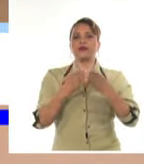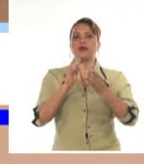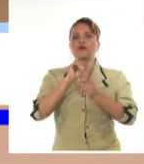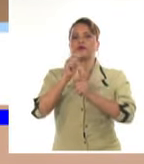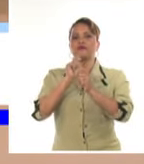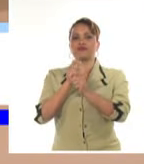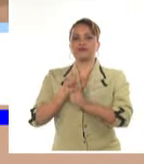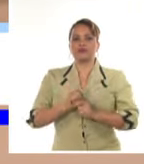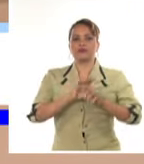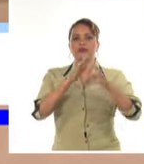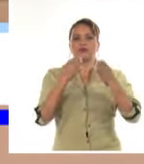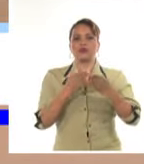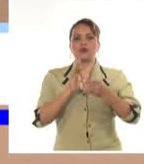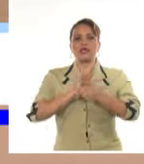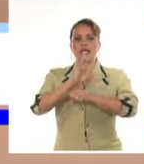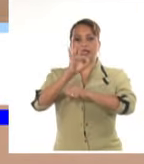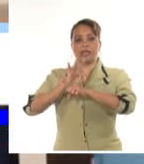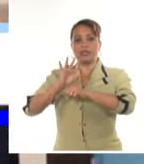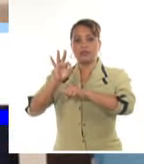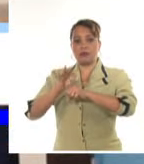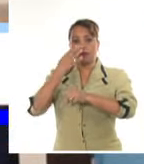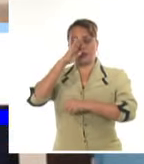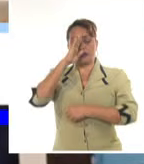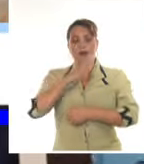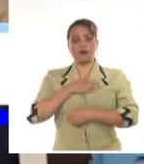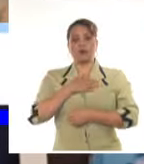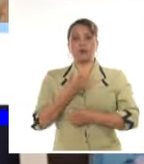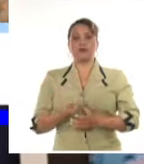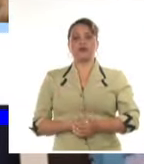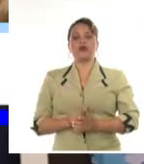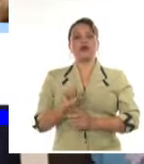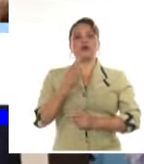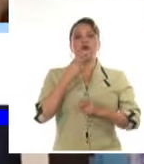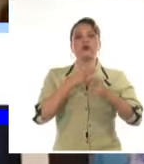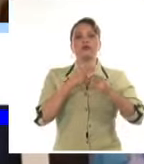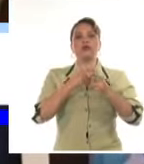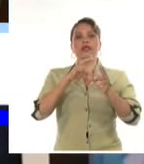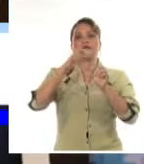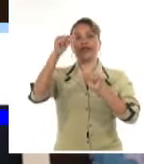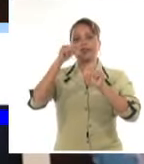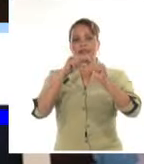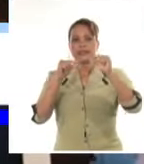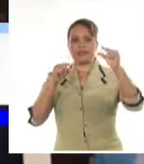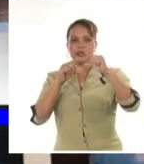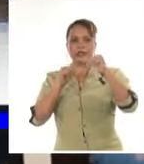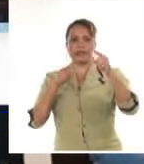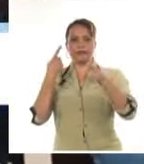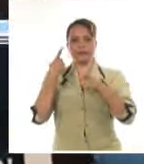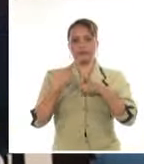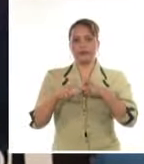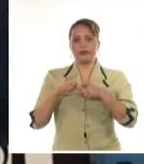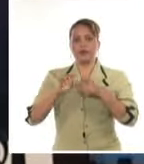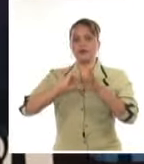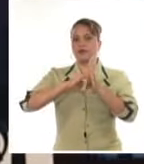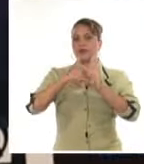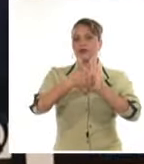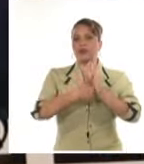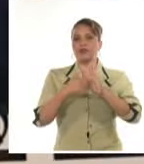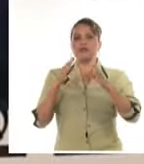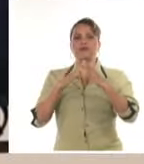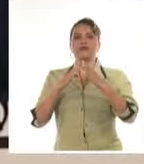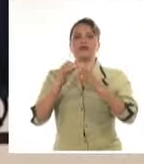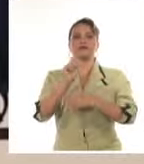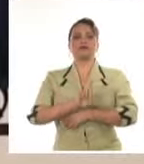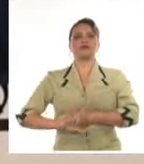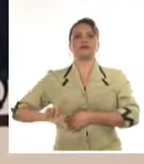económicas del país caribeño. Uno se titula Estrella y Cometa, lo diseñó junto a Mia Hack. Proyectó viviendas sociales para